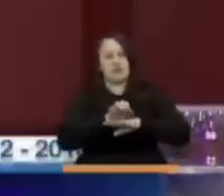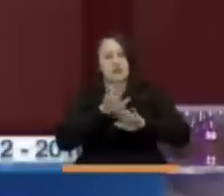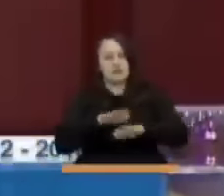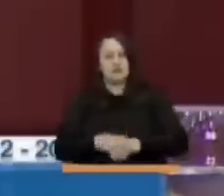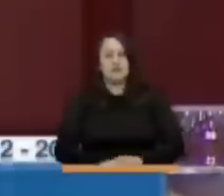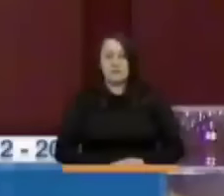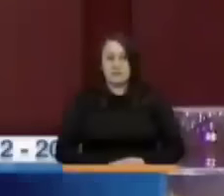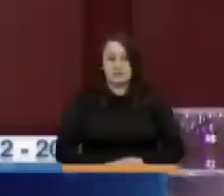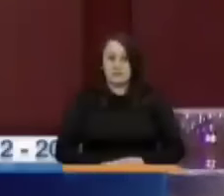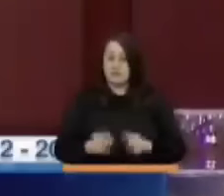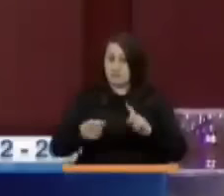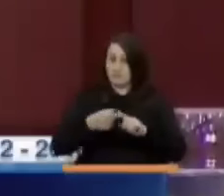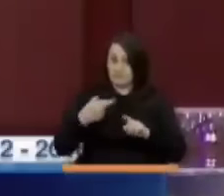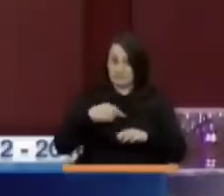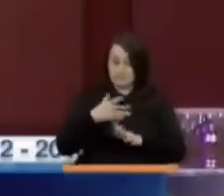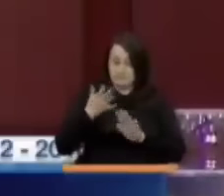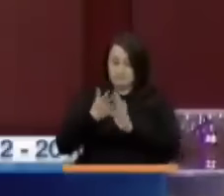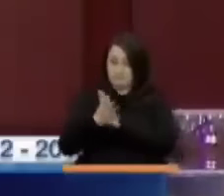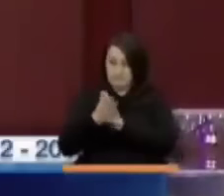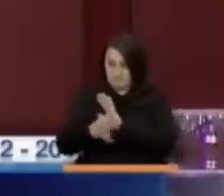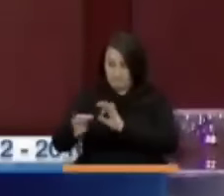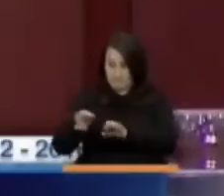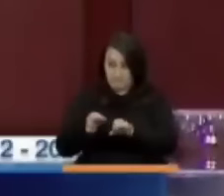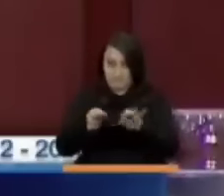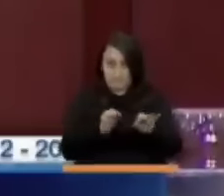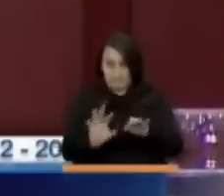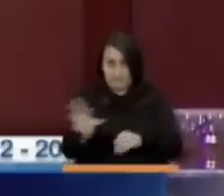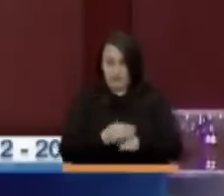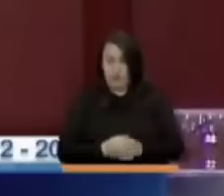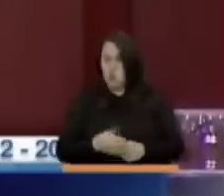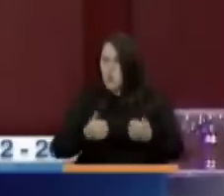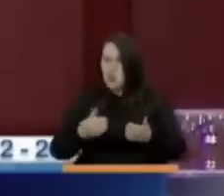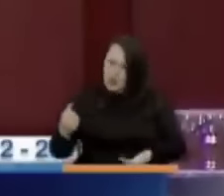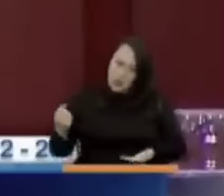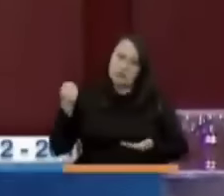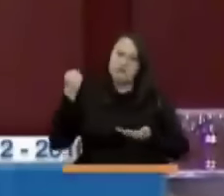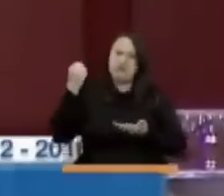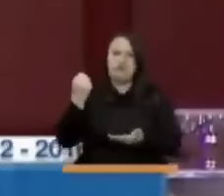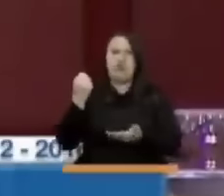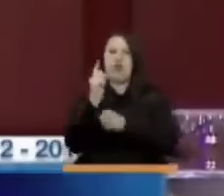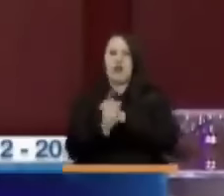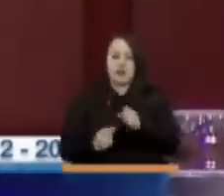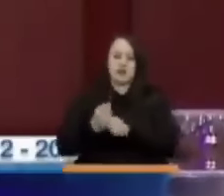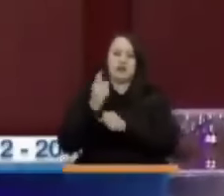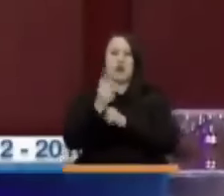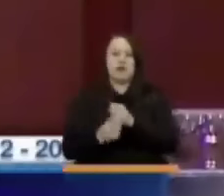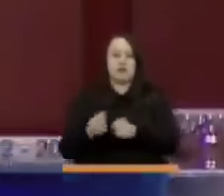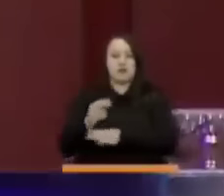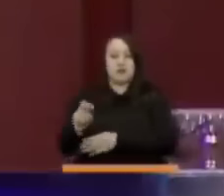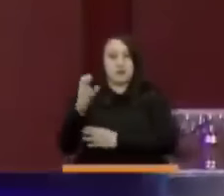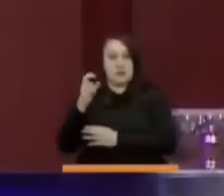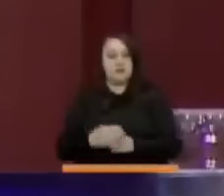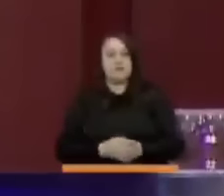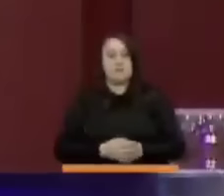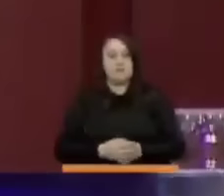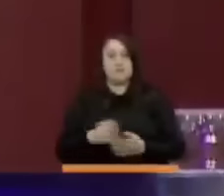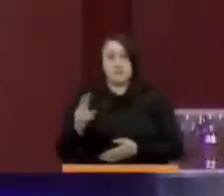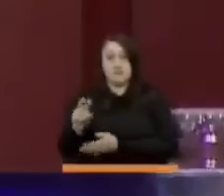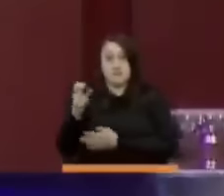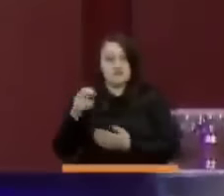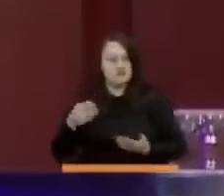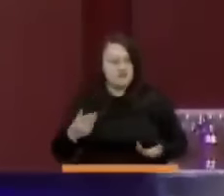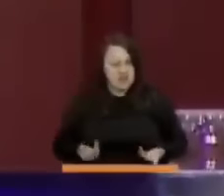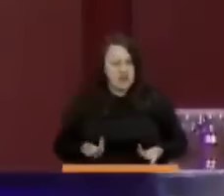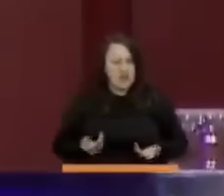que nosotros queremos explicar a todos ustedes es la parte de presupuesto que le entregan anualmente a la Fiscalía General de la Nación. La Fiscalía,